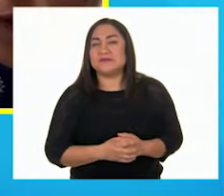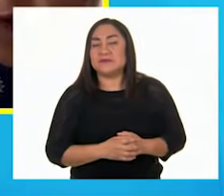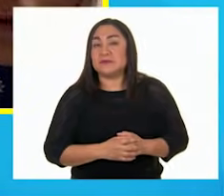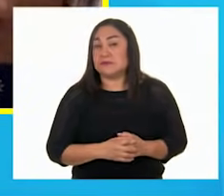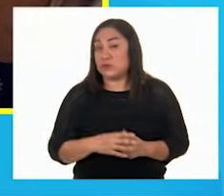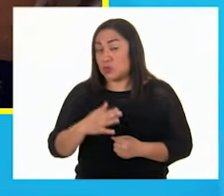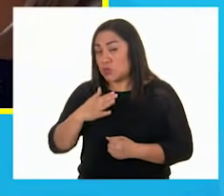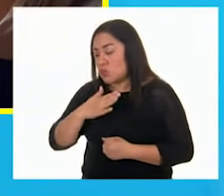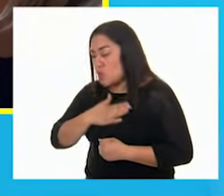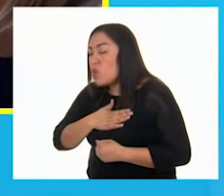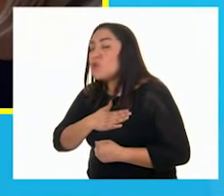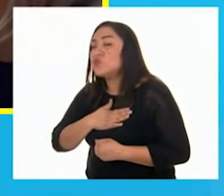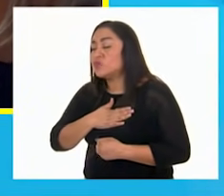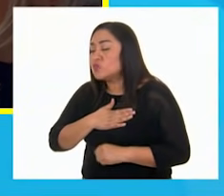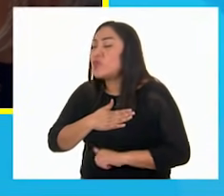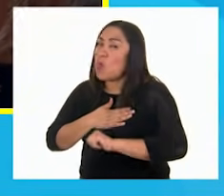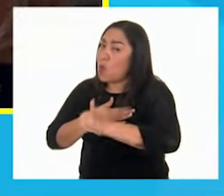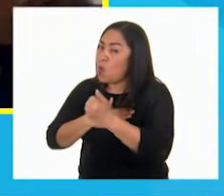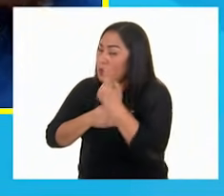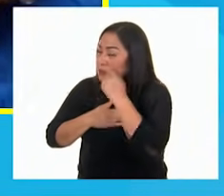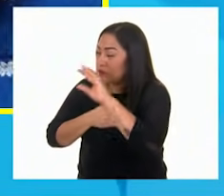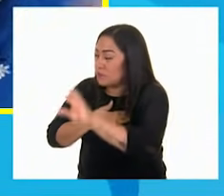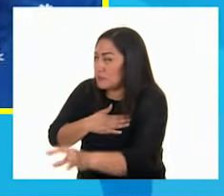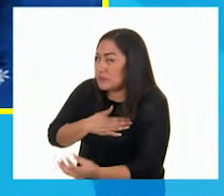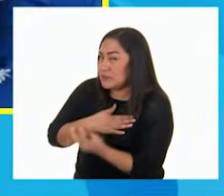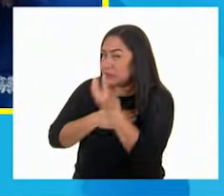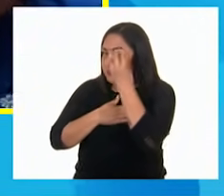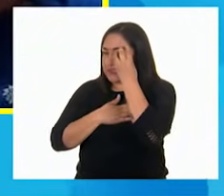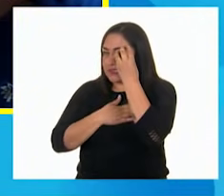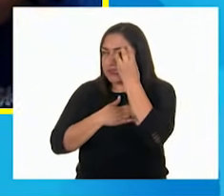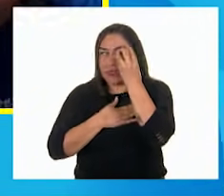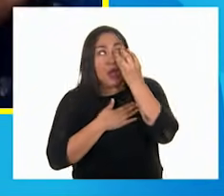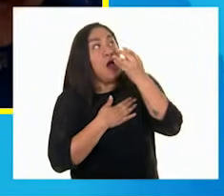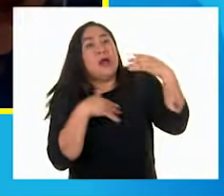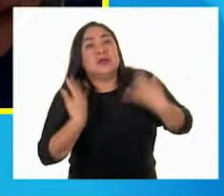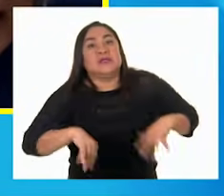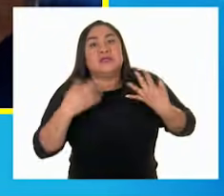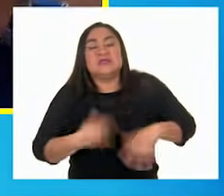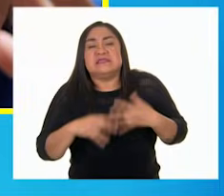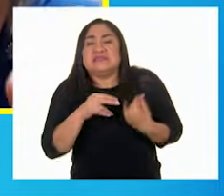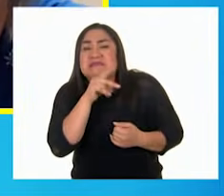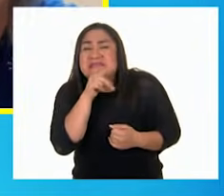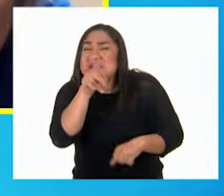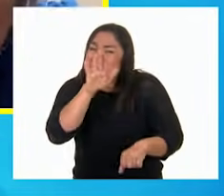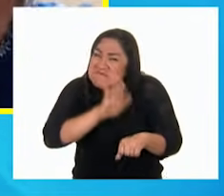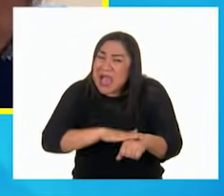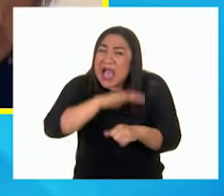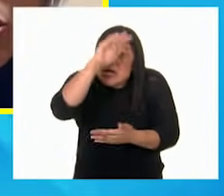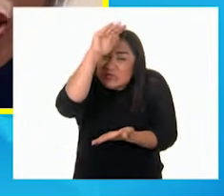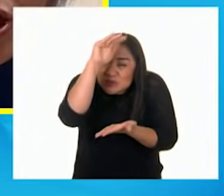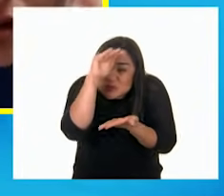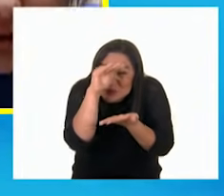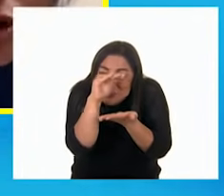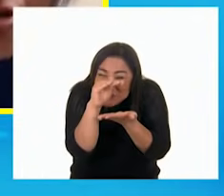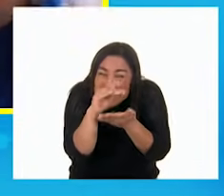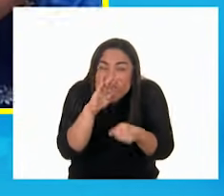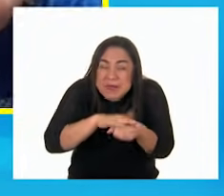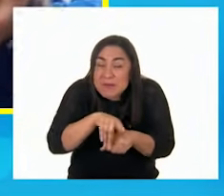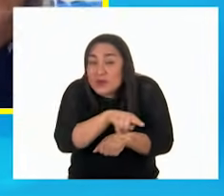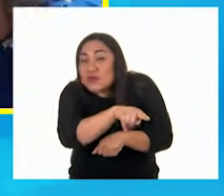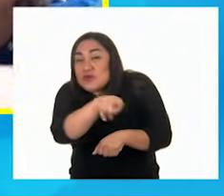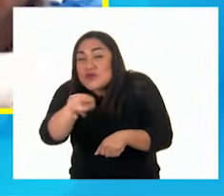¡Me pongo mi otro ojo! ¡Ay, nanita! ¡Ahora sí! ¡Háganse chiquitos, chiquitos, chiquitos!